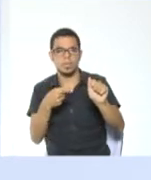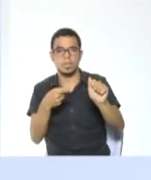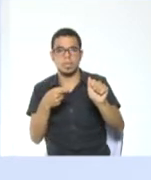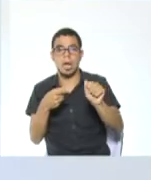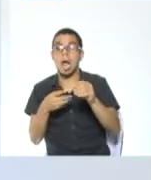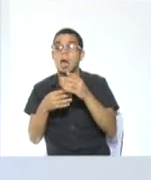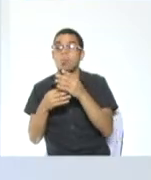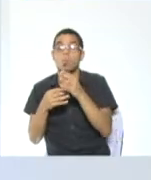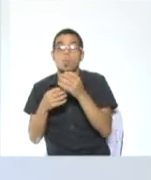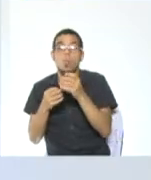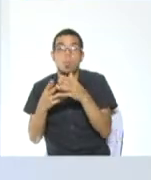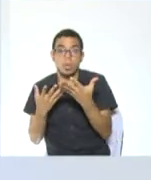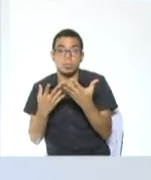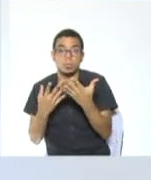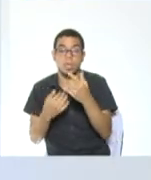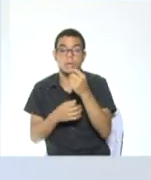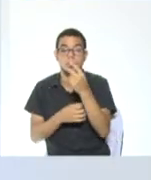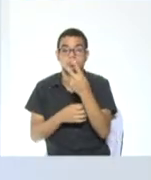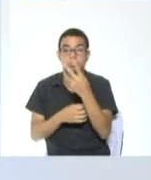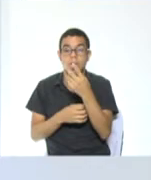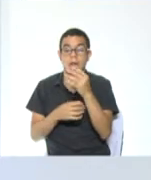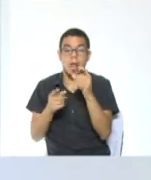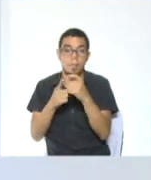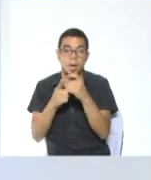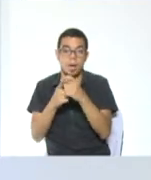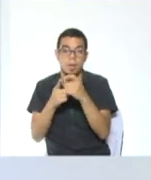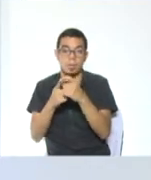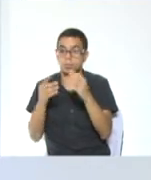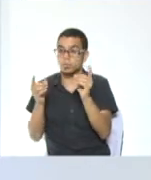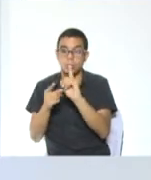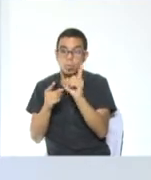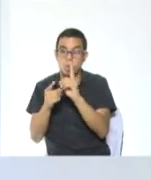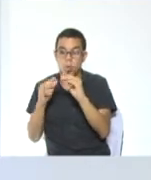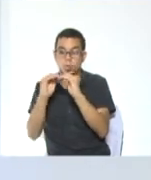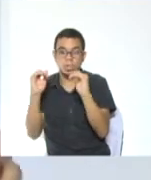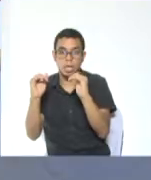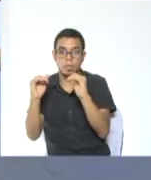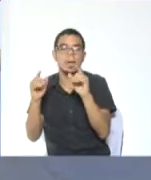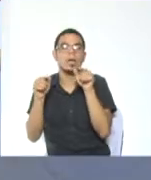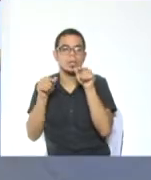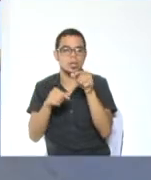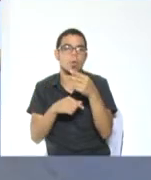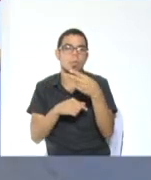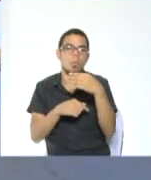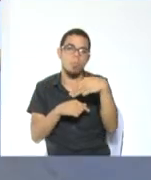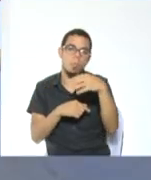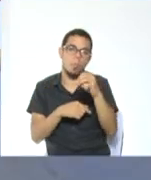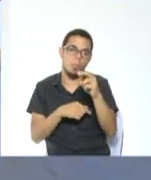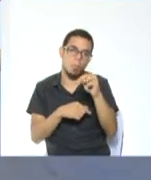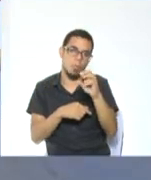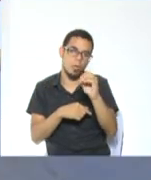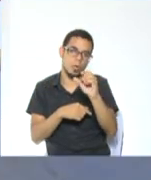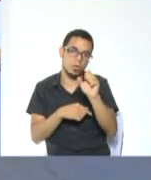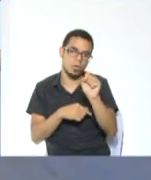Es decir, que la palabra hoy es una palabra monosílaba y no se separa. Otro